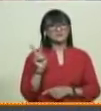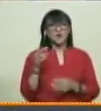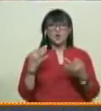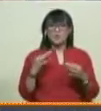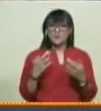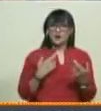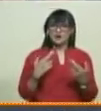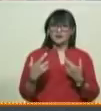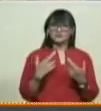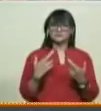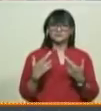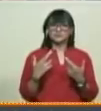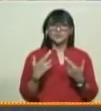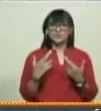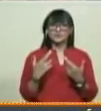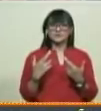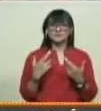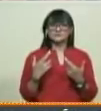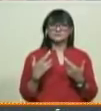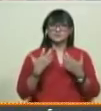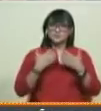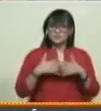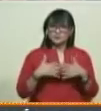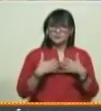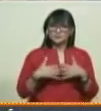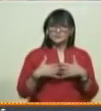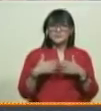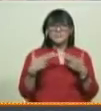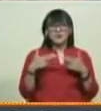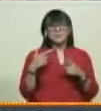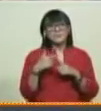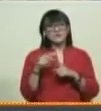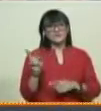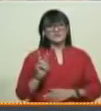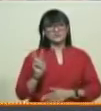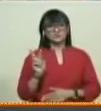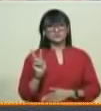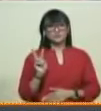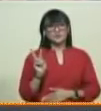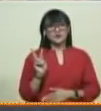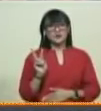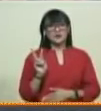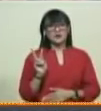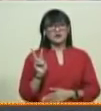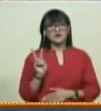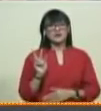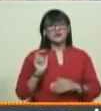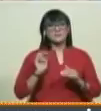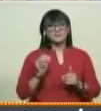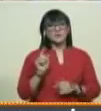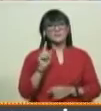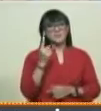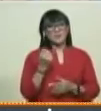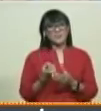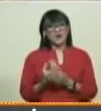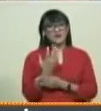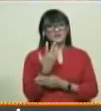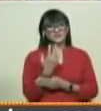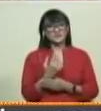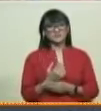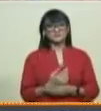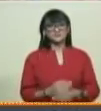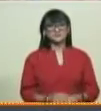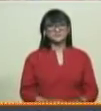las relaciones comerciales entre Panamá y Venezuela a partir del día 1 de mayo. Söz